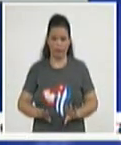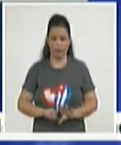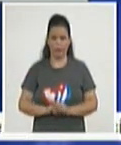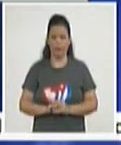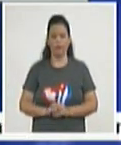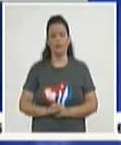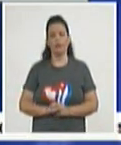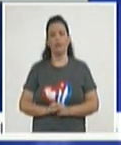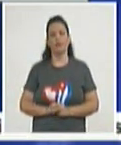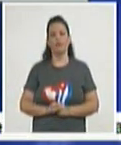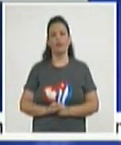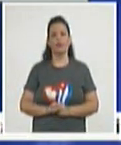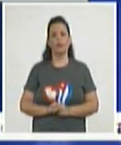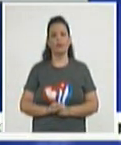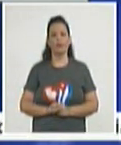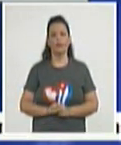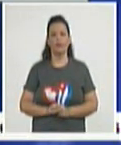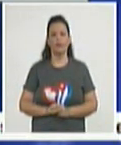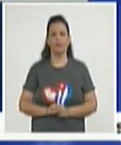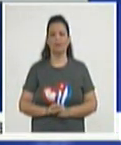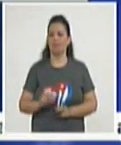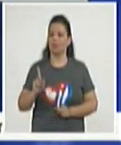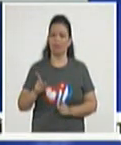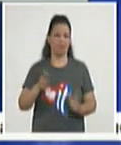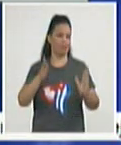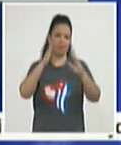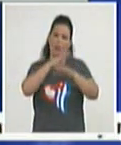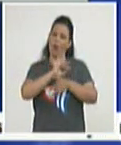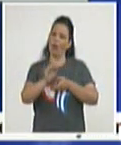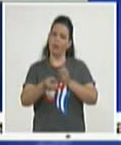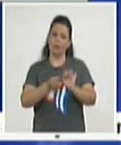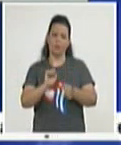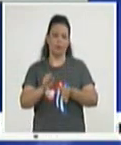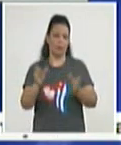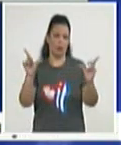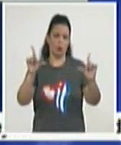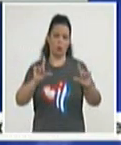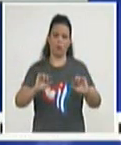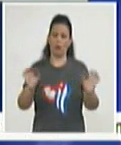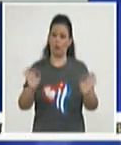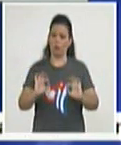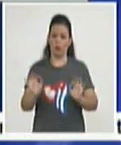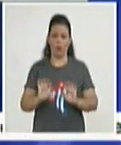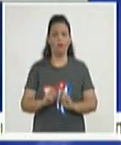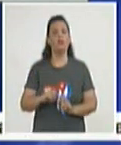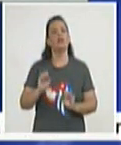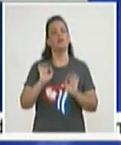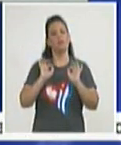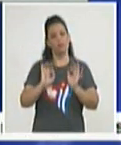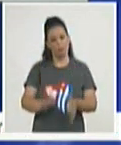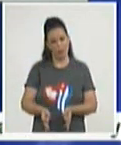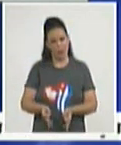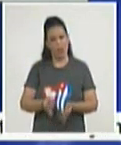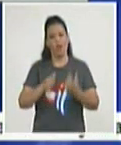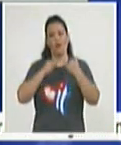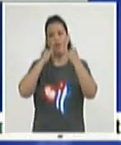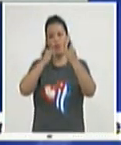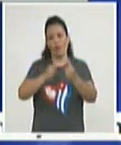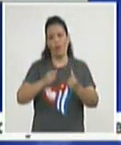ascendente, realmente no se logra una reducción. Y tenemos que, aunque se han reportado casos en todos sus